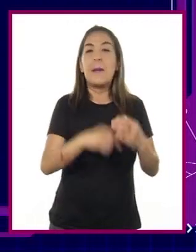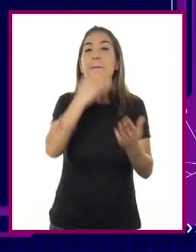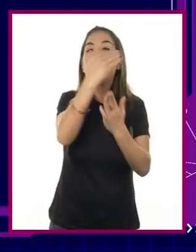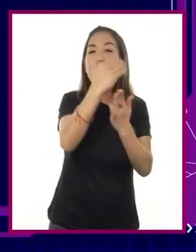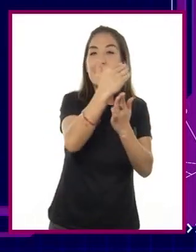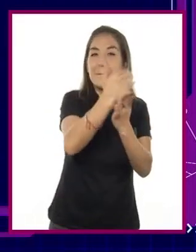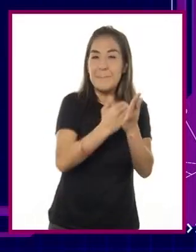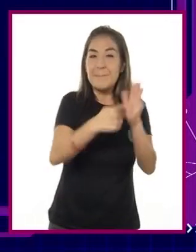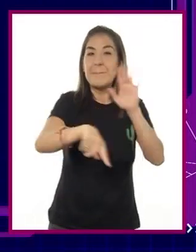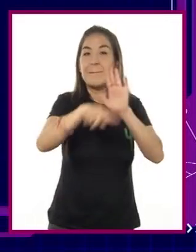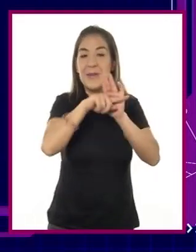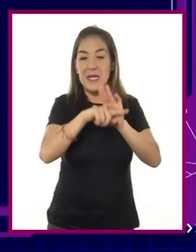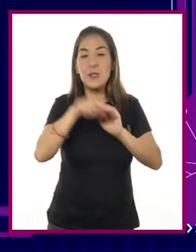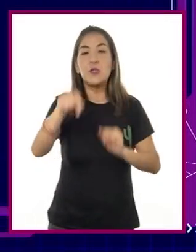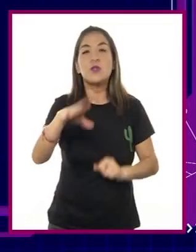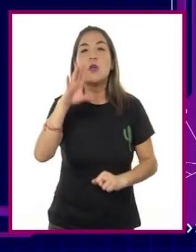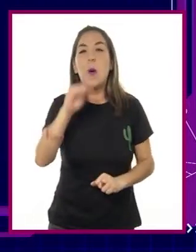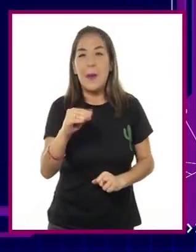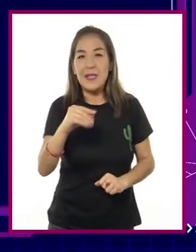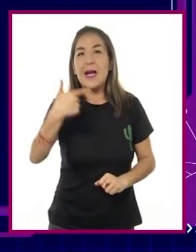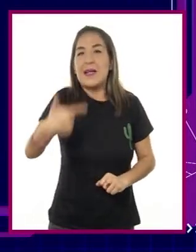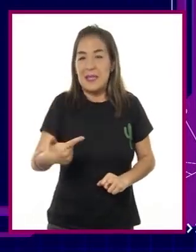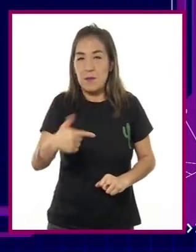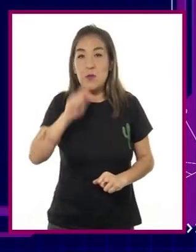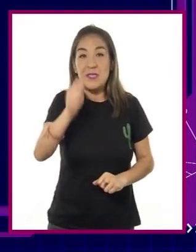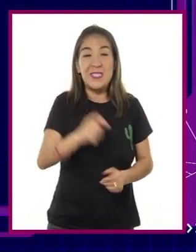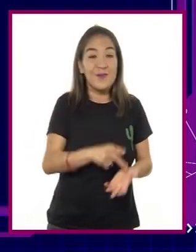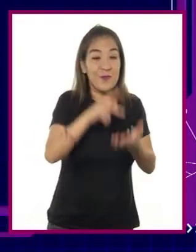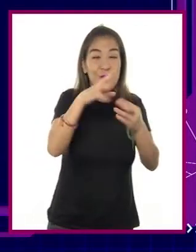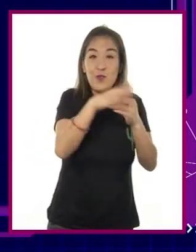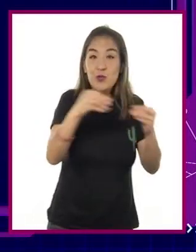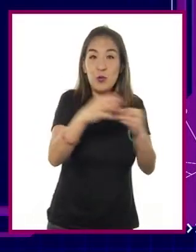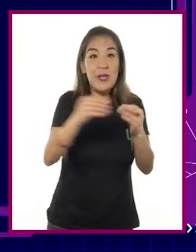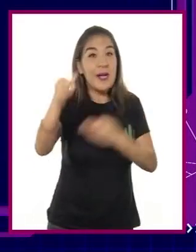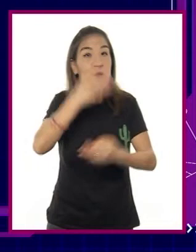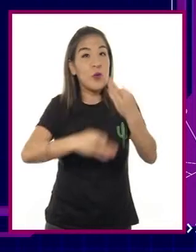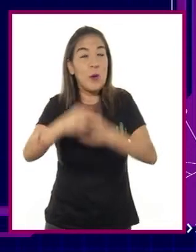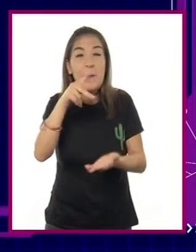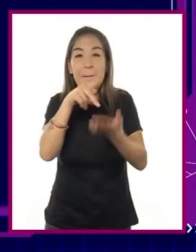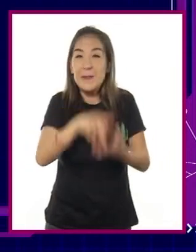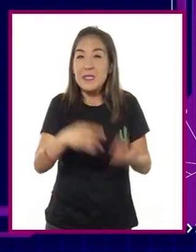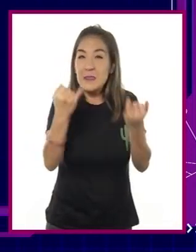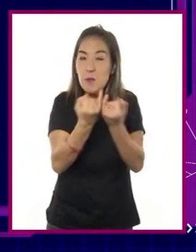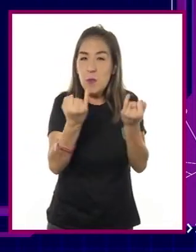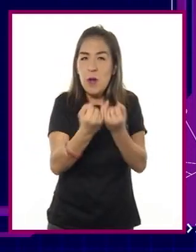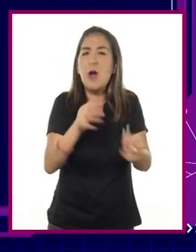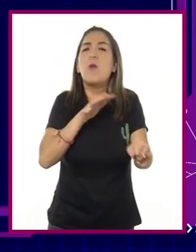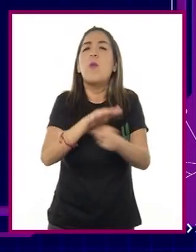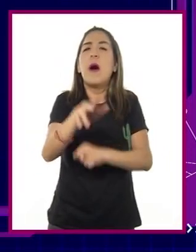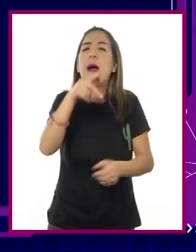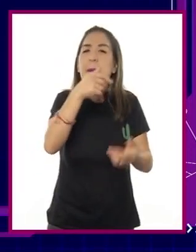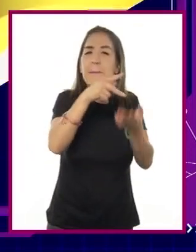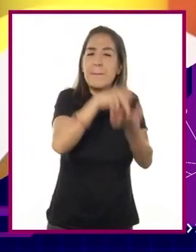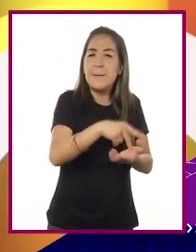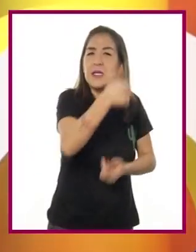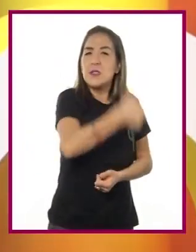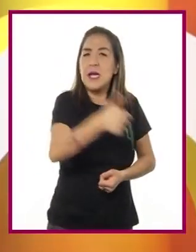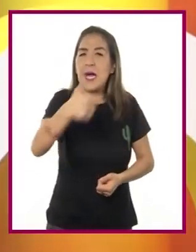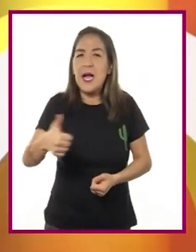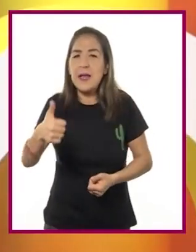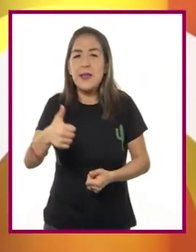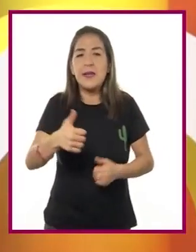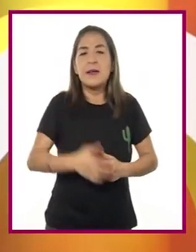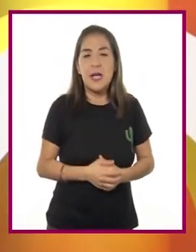gramos. Considerando que todas las frutas pesan lo mismo, ¿cuál es la masa de cada una? Es una